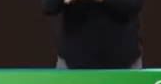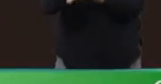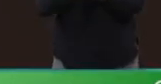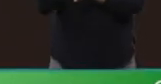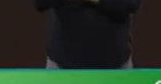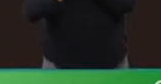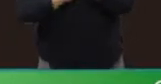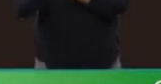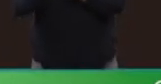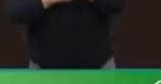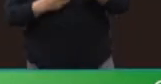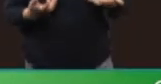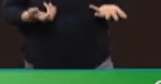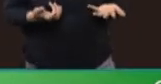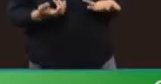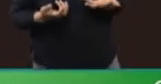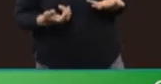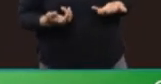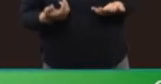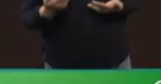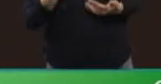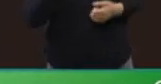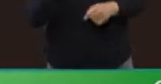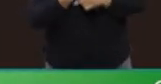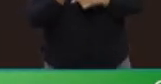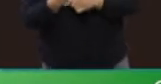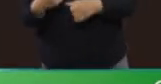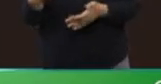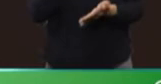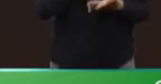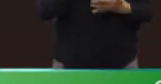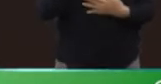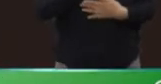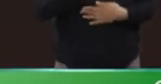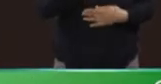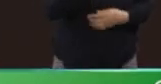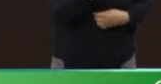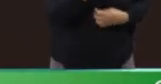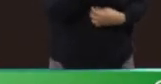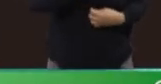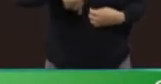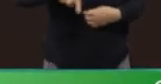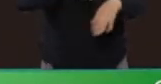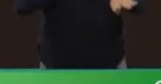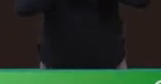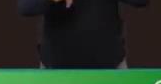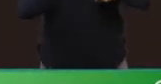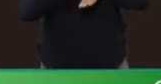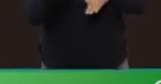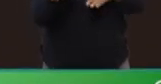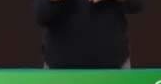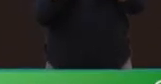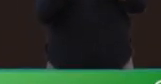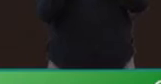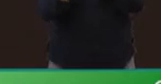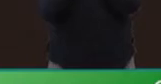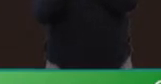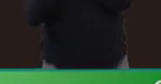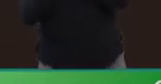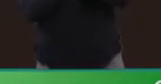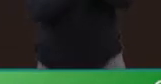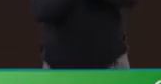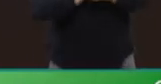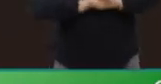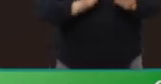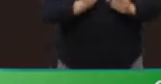bimestral por eso compañeras y compañeros Yo vengo aquí a pedirles que hagamos un esfuerzo independientemente de colores de partidos en donde